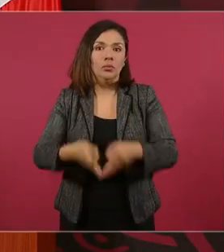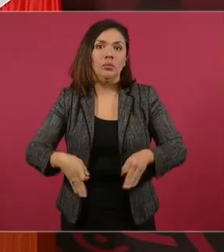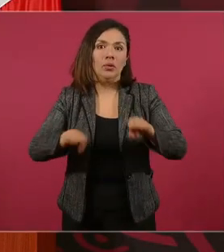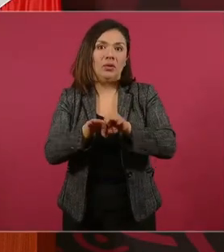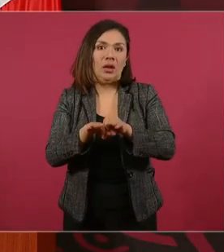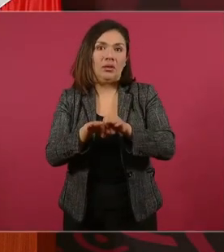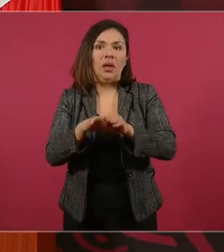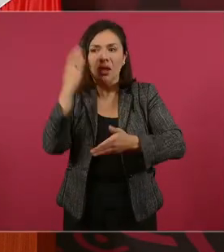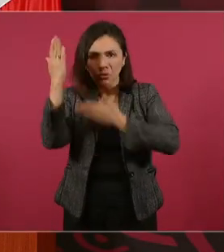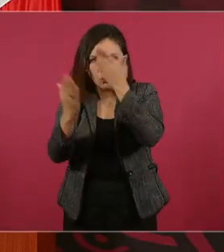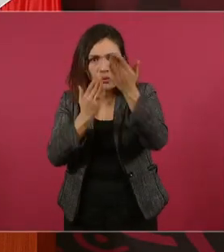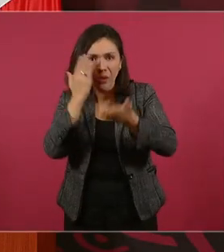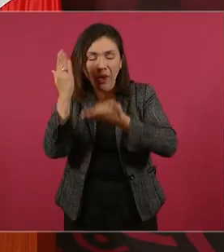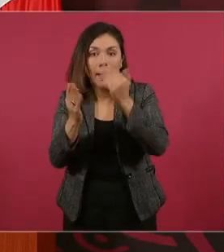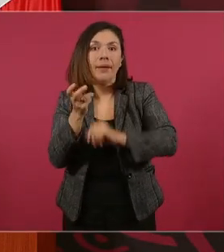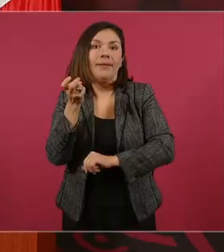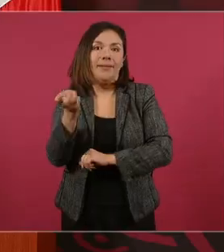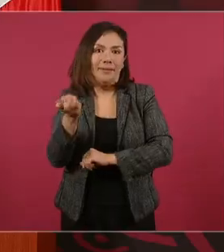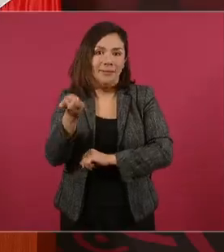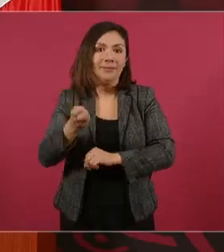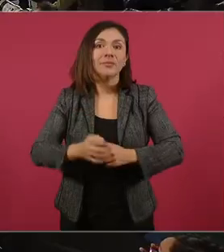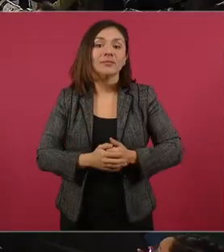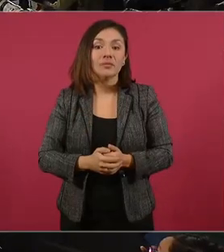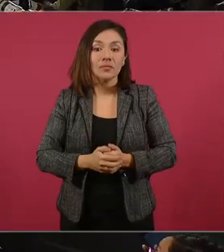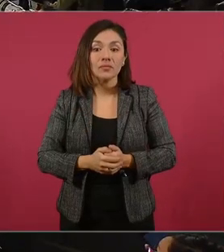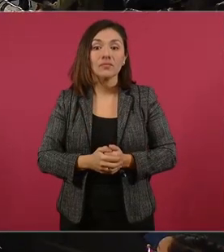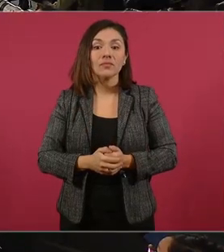Que estén estudiando.